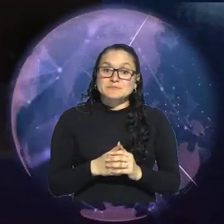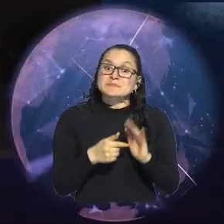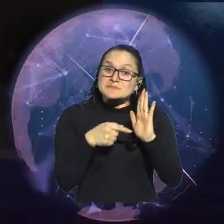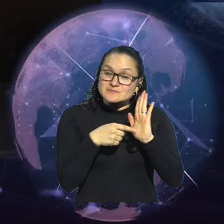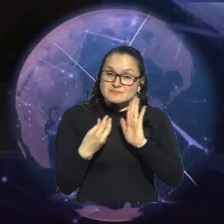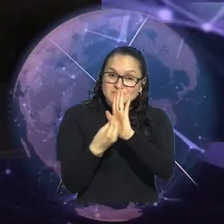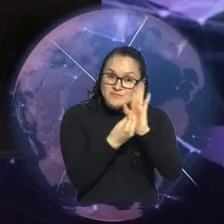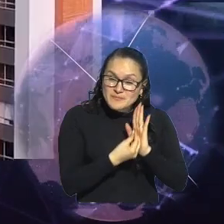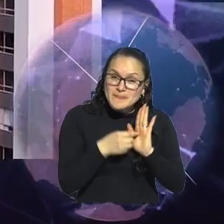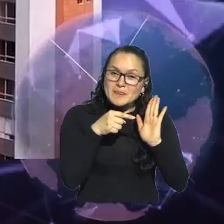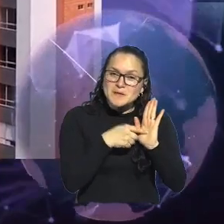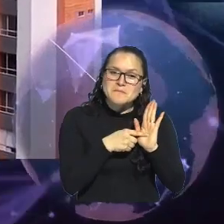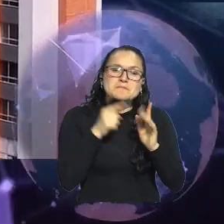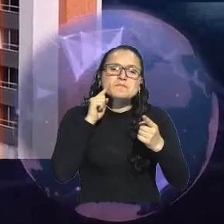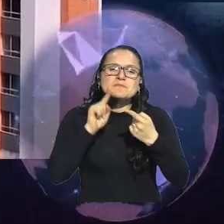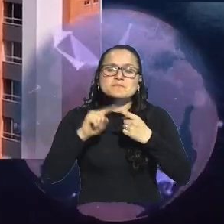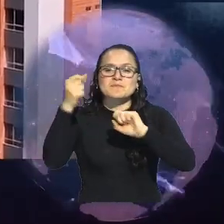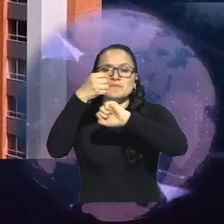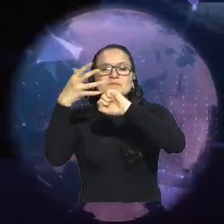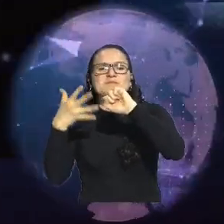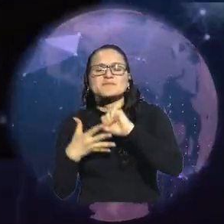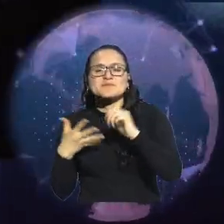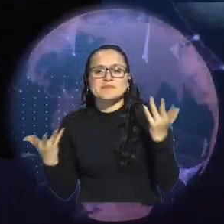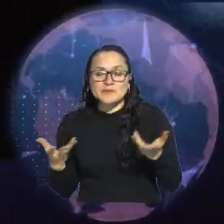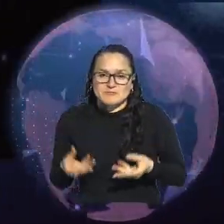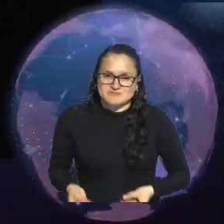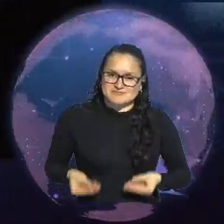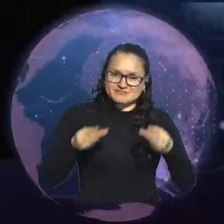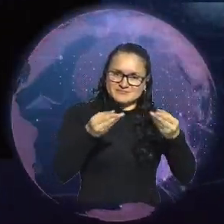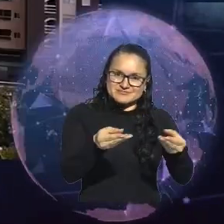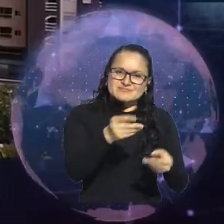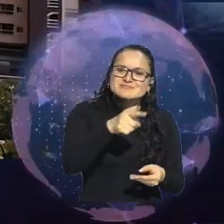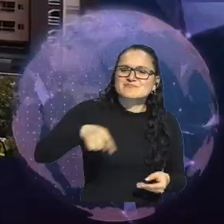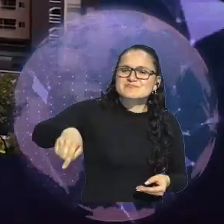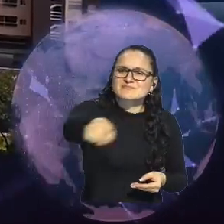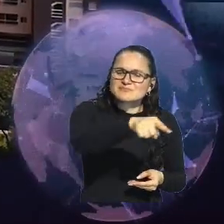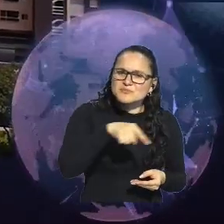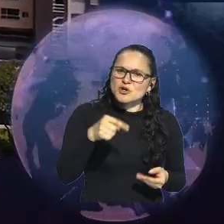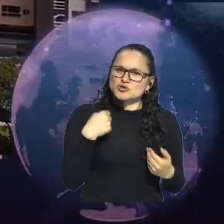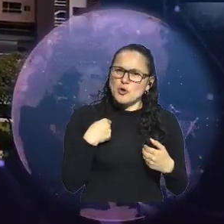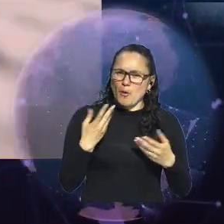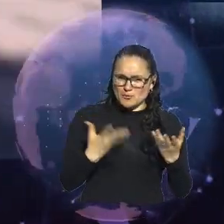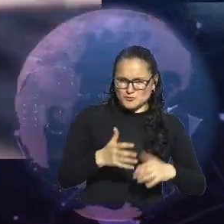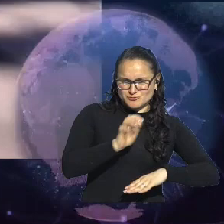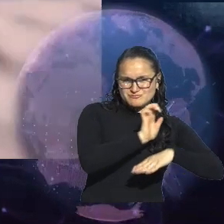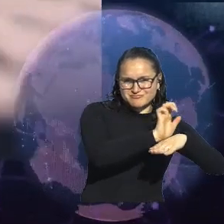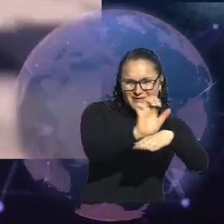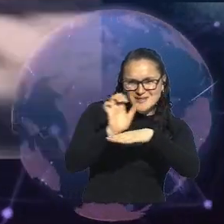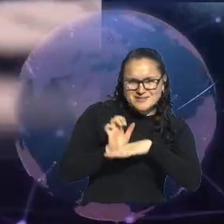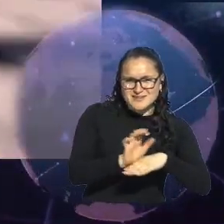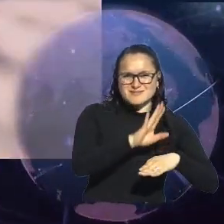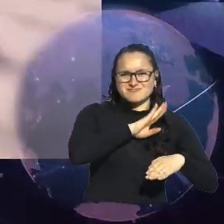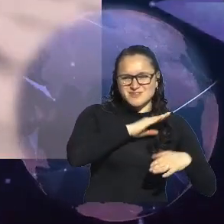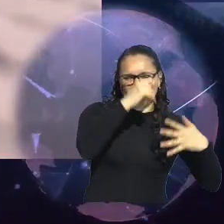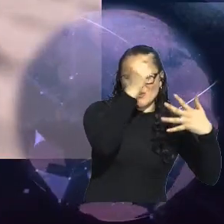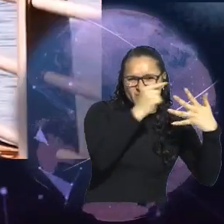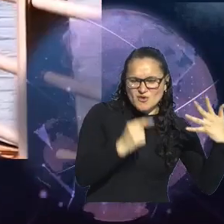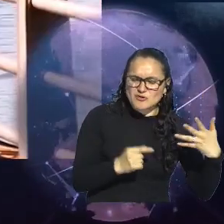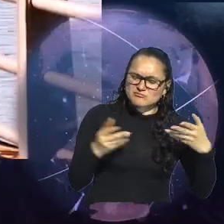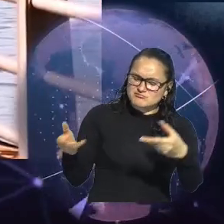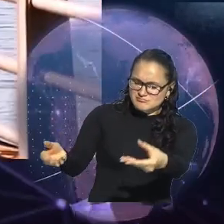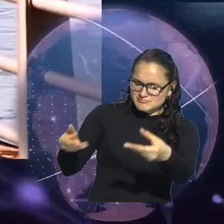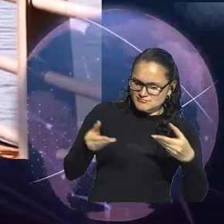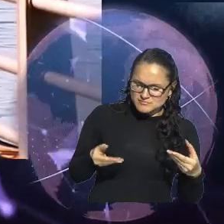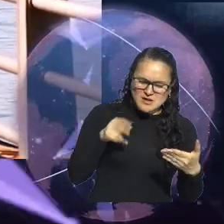la crc busca entregar herramientas para que los equipos de las autoridades territoriales puedan acceder de manera rápida y